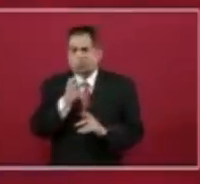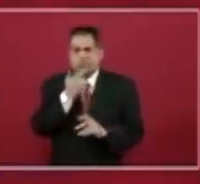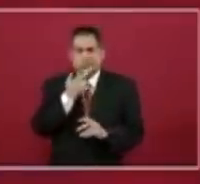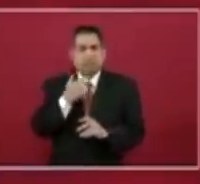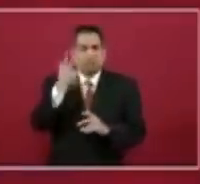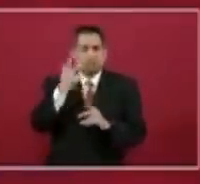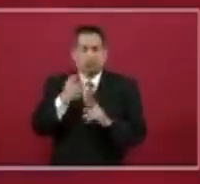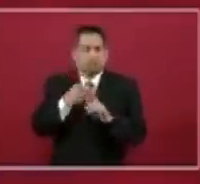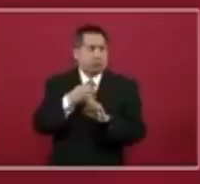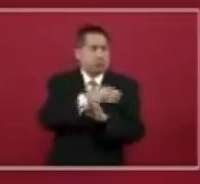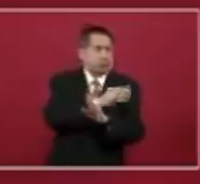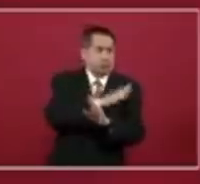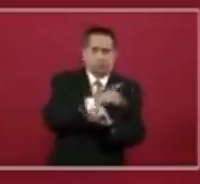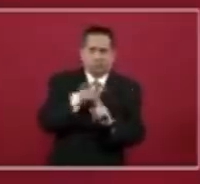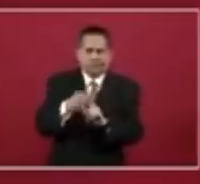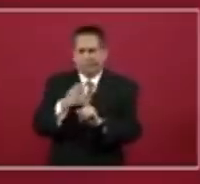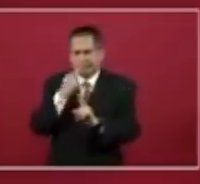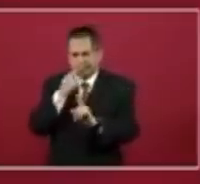que existe.